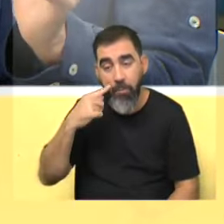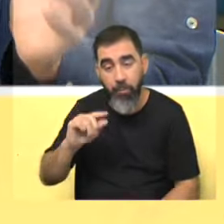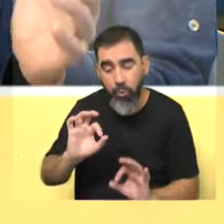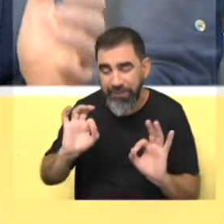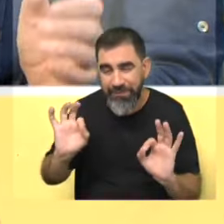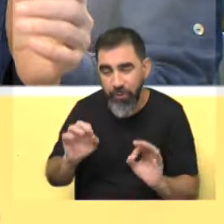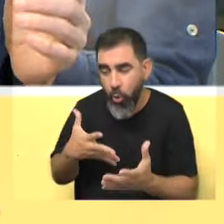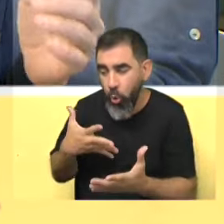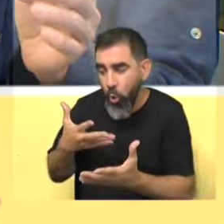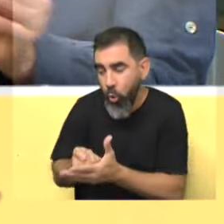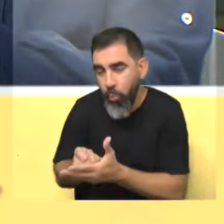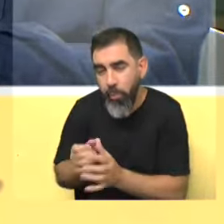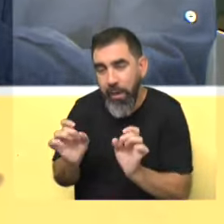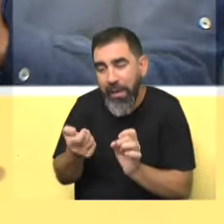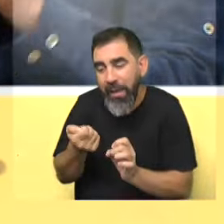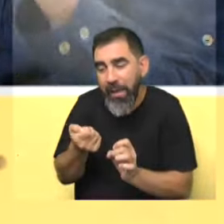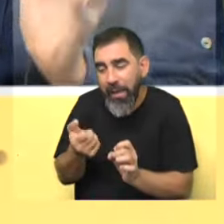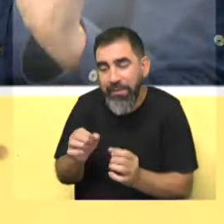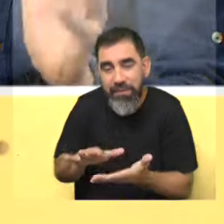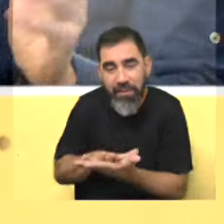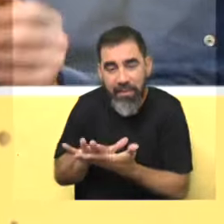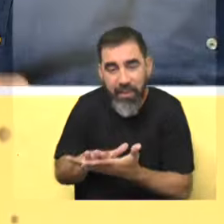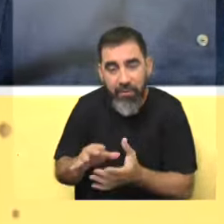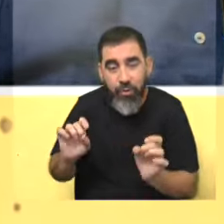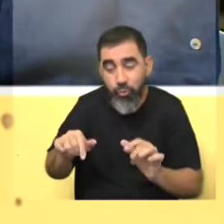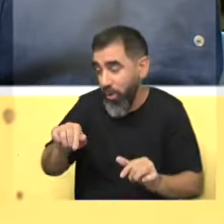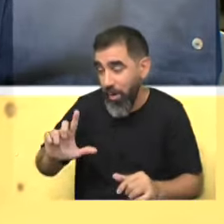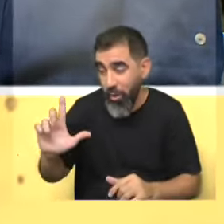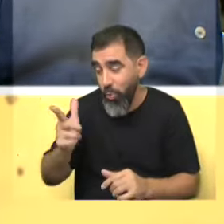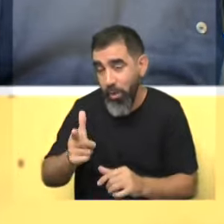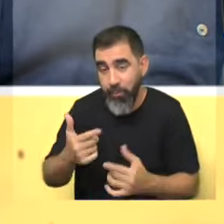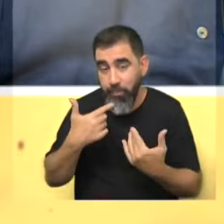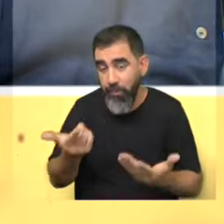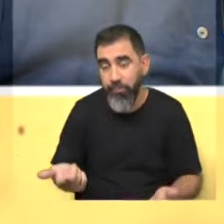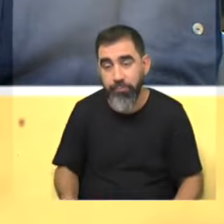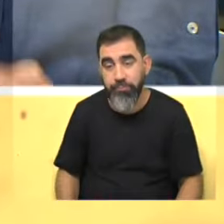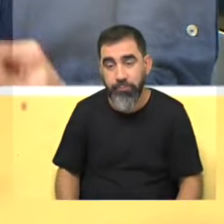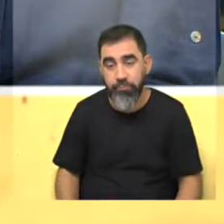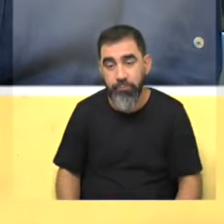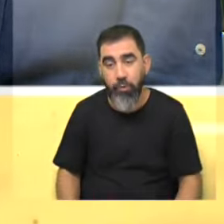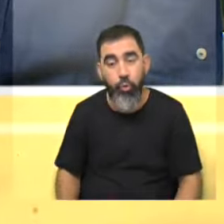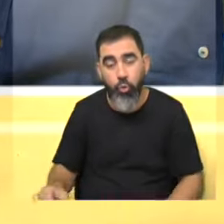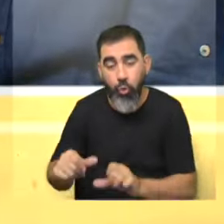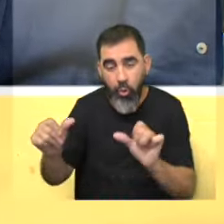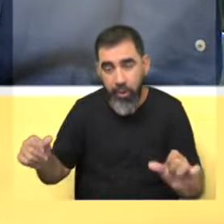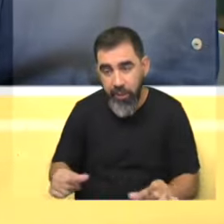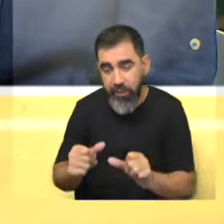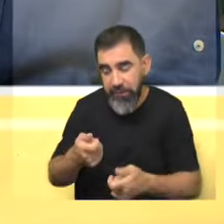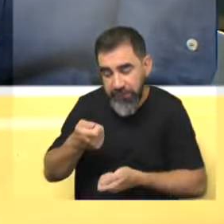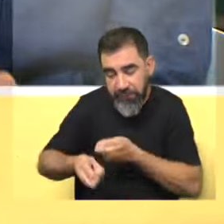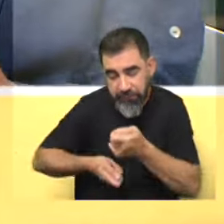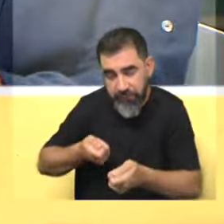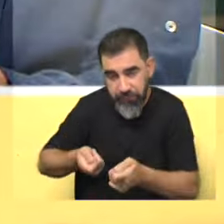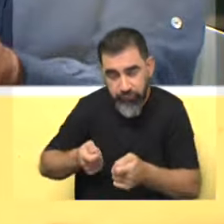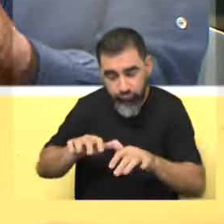compramos casi nada, solamente las cosas que en Uruguay no existen de ninguna manera, los paneles solares. ¿No? Claro. Pero después el resto lo hicimos todo, cada línea de software, cada